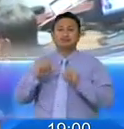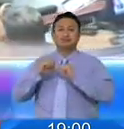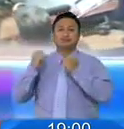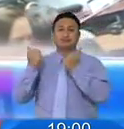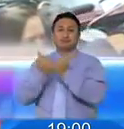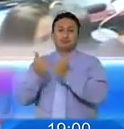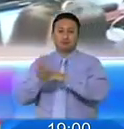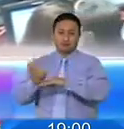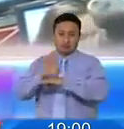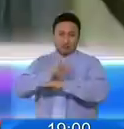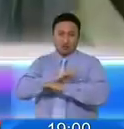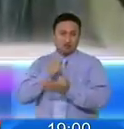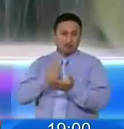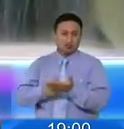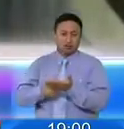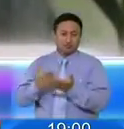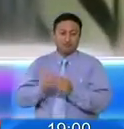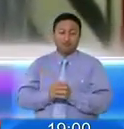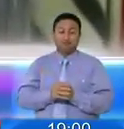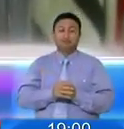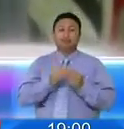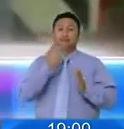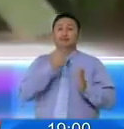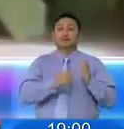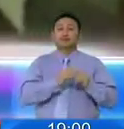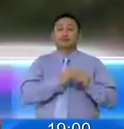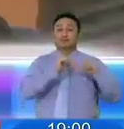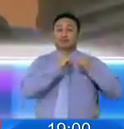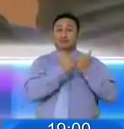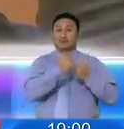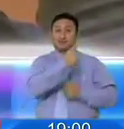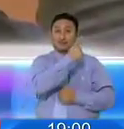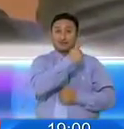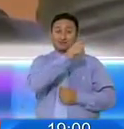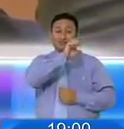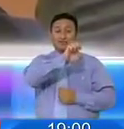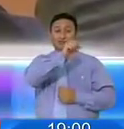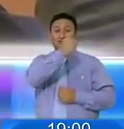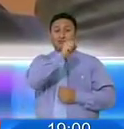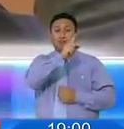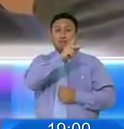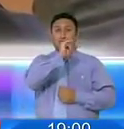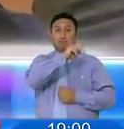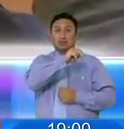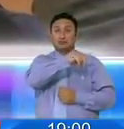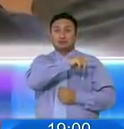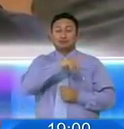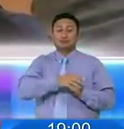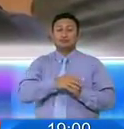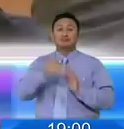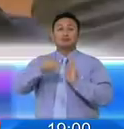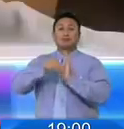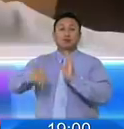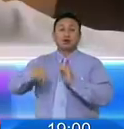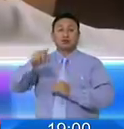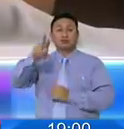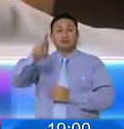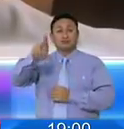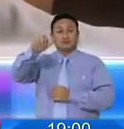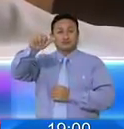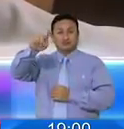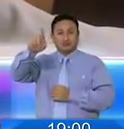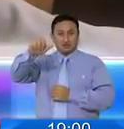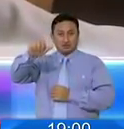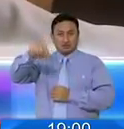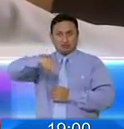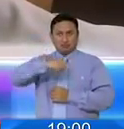definiéndose la suerte que podría correr la asambleísta del ala correísta Sofía Espín, Stalin Raza, experto en derecho, aclara el panorama de Espín.